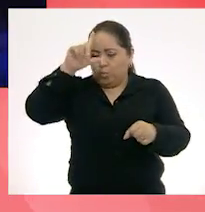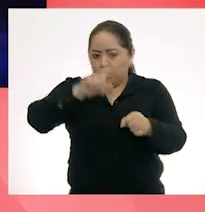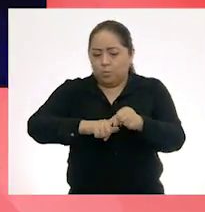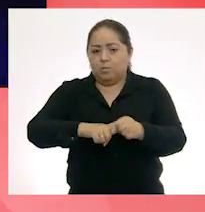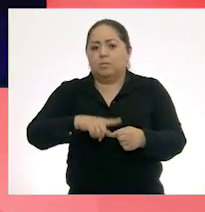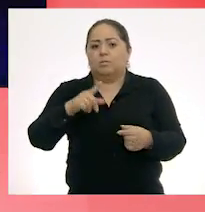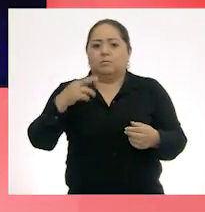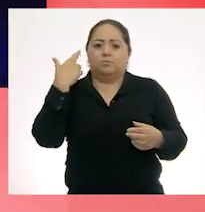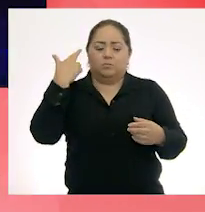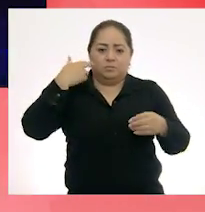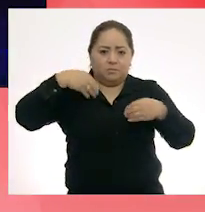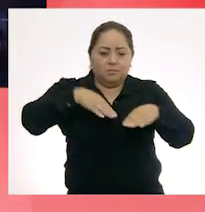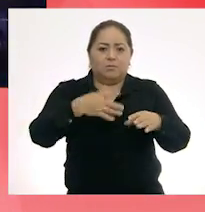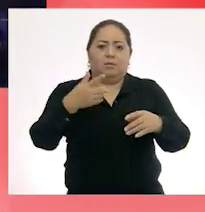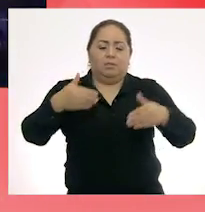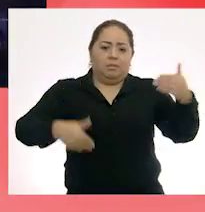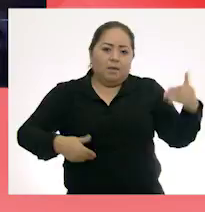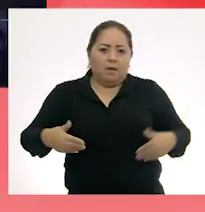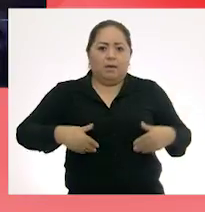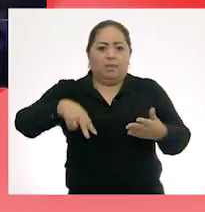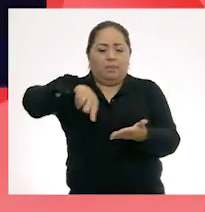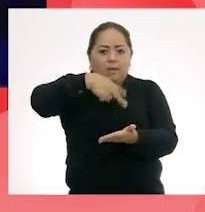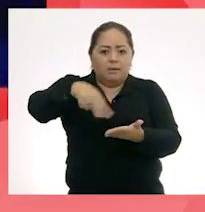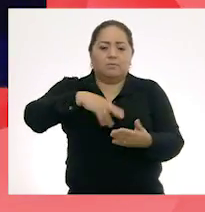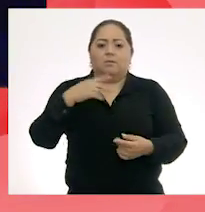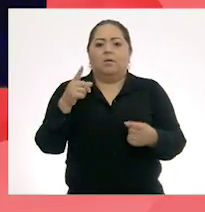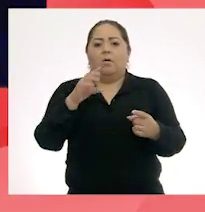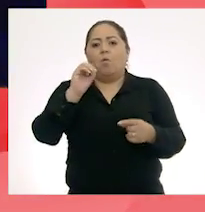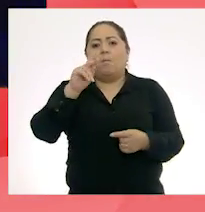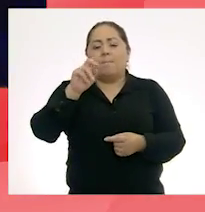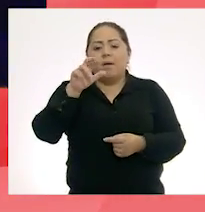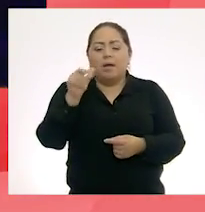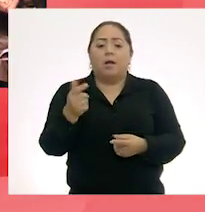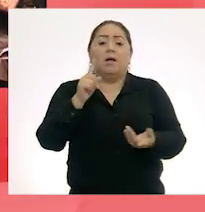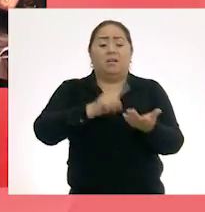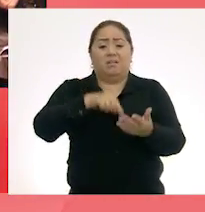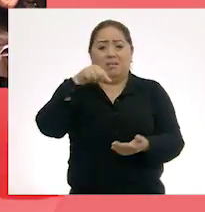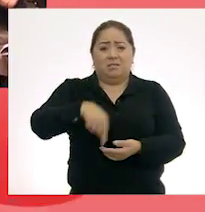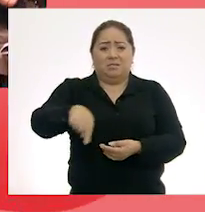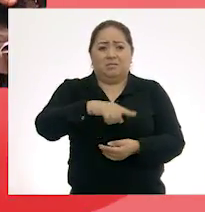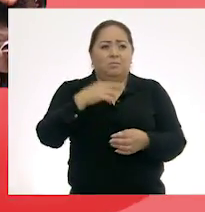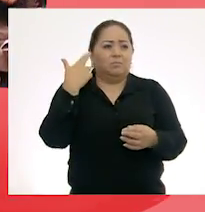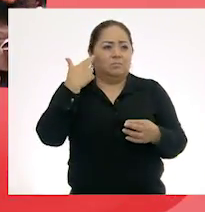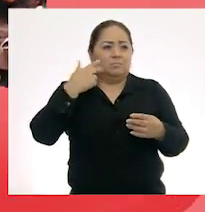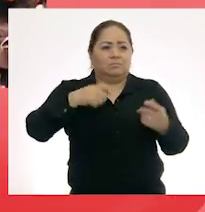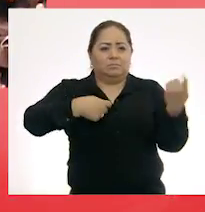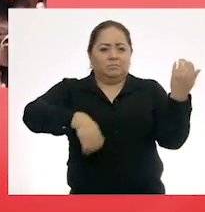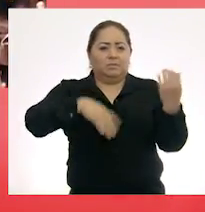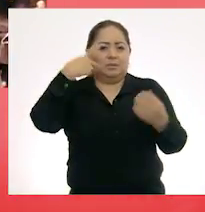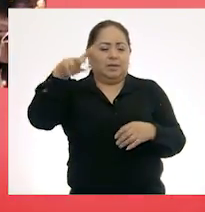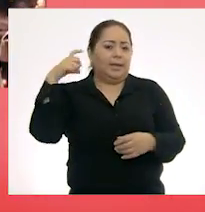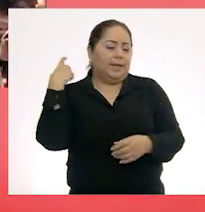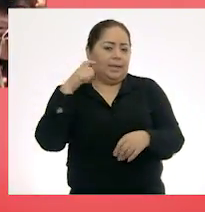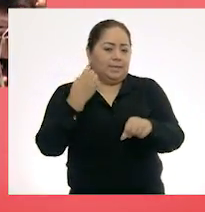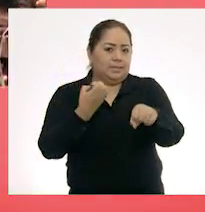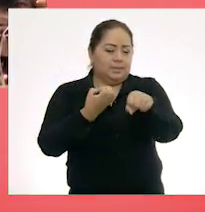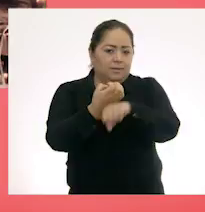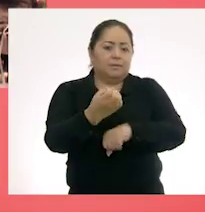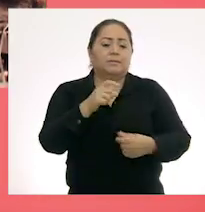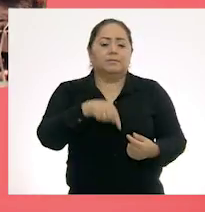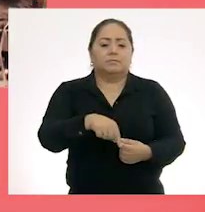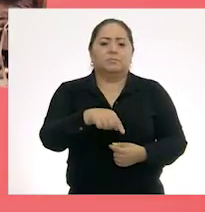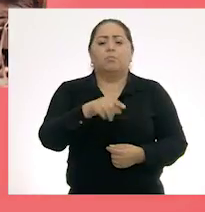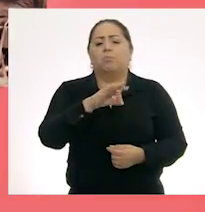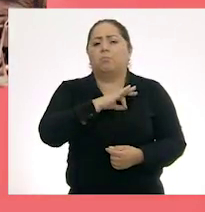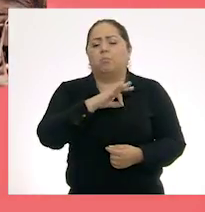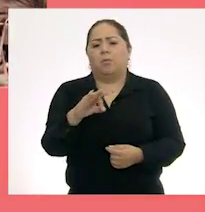hecho conciertos, obras de teatro, danza, ópera. Aquí se presenta la Filarmónica del Estado de Querétaro. Esta es su sede, se